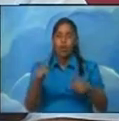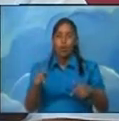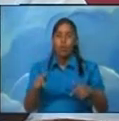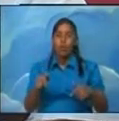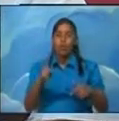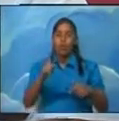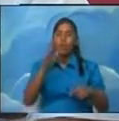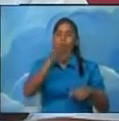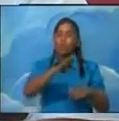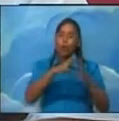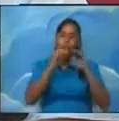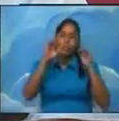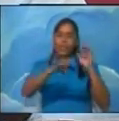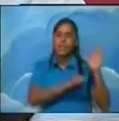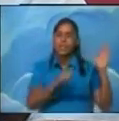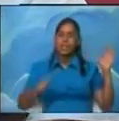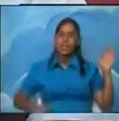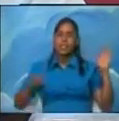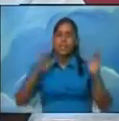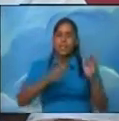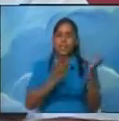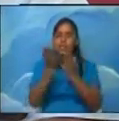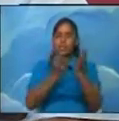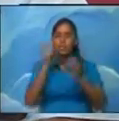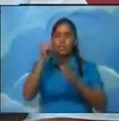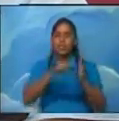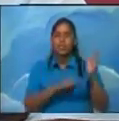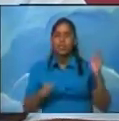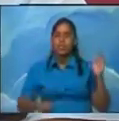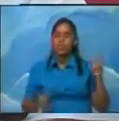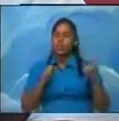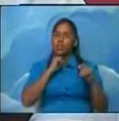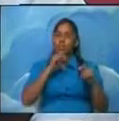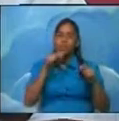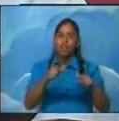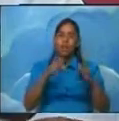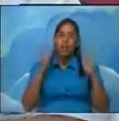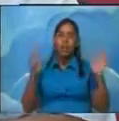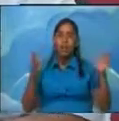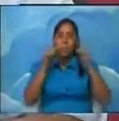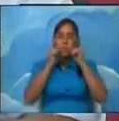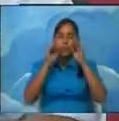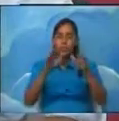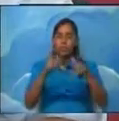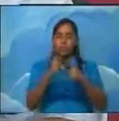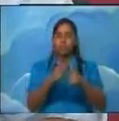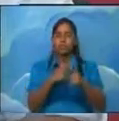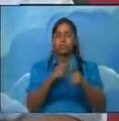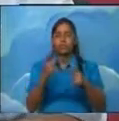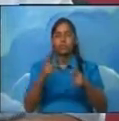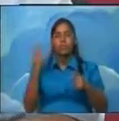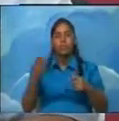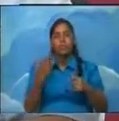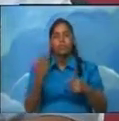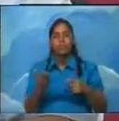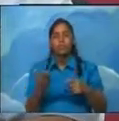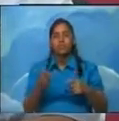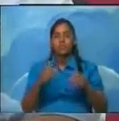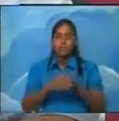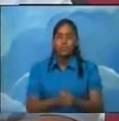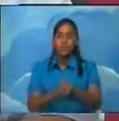están en el Señor y le están sirviendo al Señor, que esto es una gran bendición. Entonces, vale la pena, hermano, de